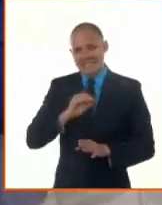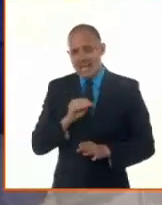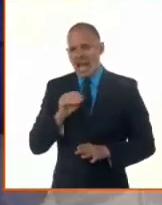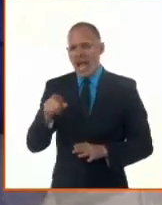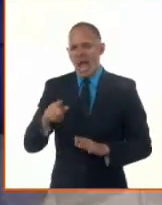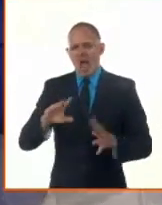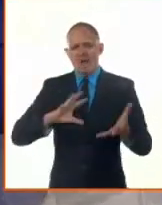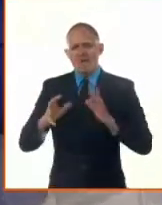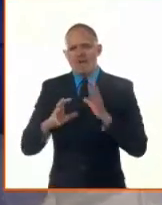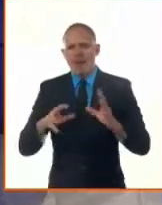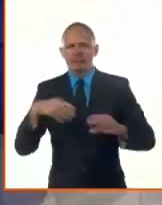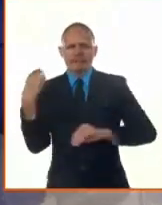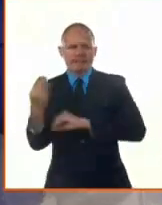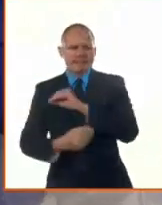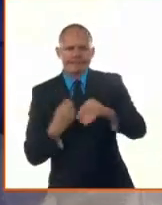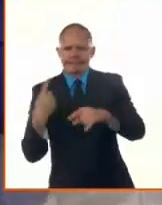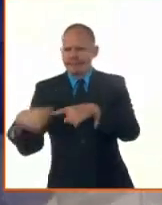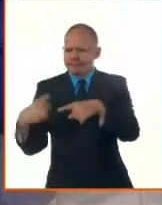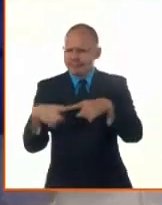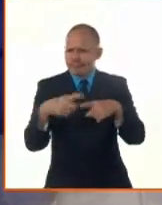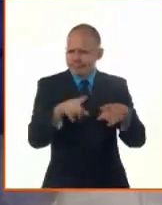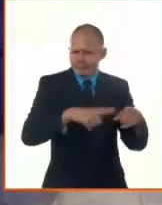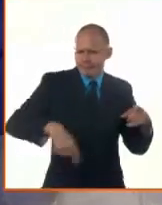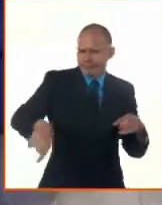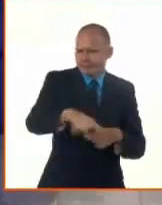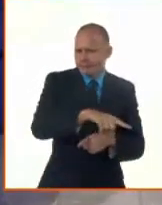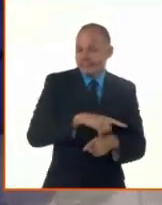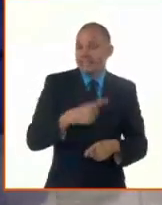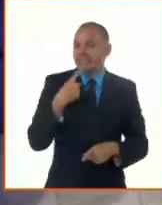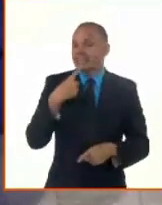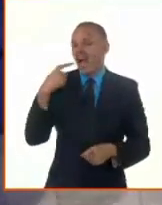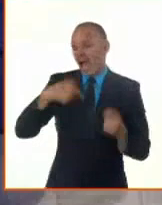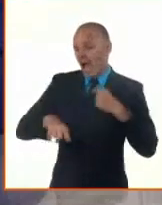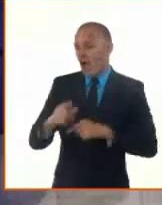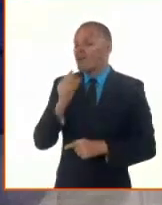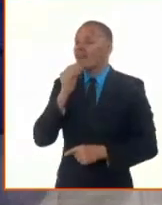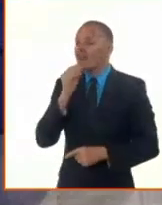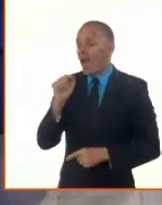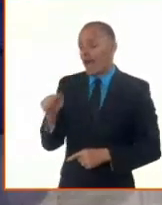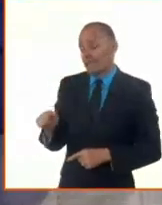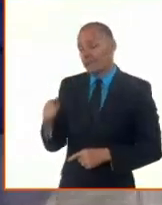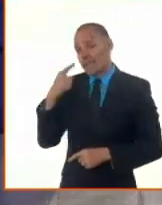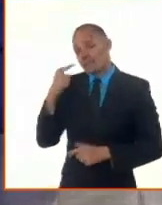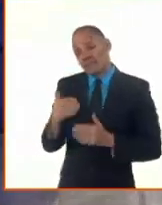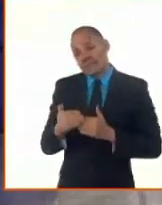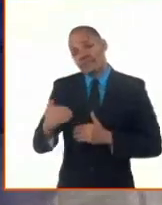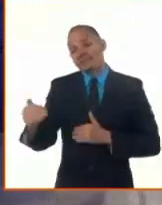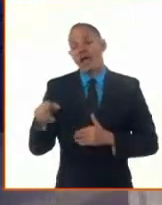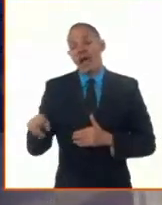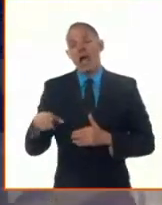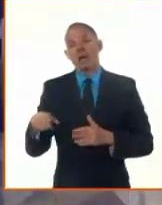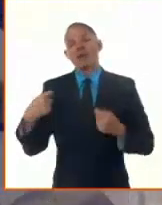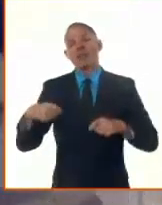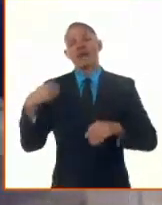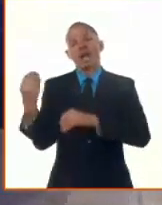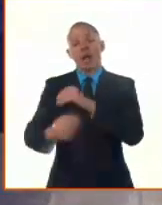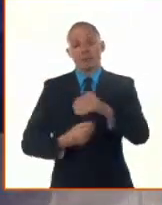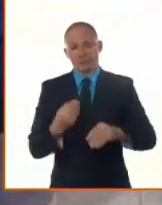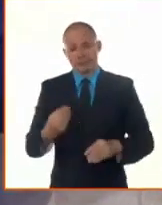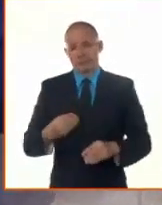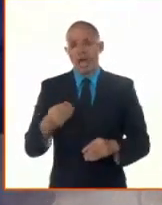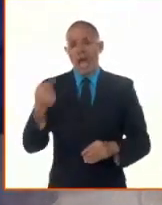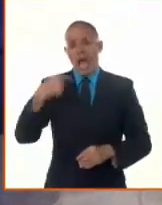y entonces Parece ser que Israel ha sido el gran perdedor que tendrá que desarrollar otra táctica Estados Unidos